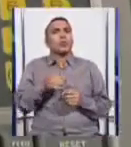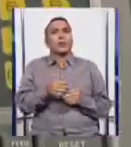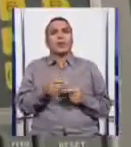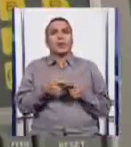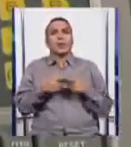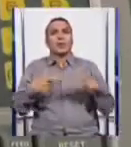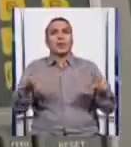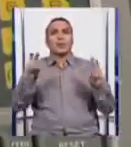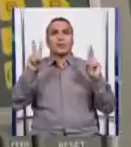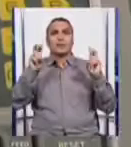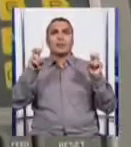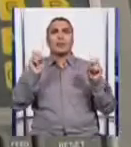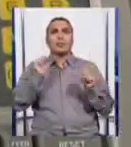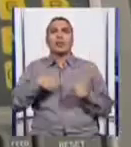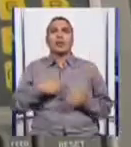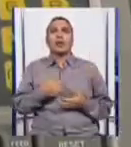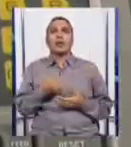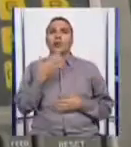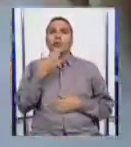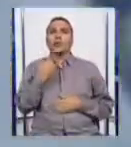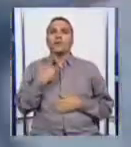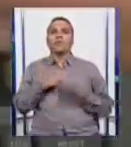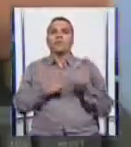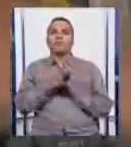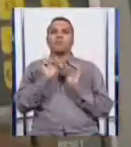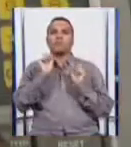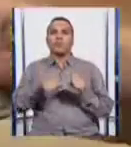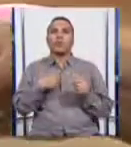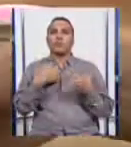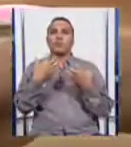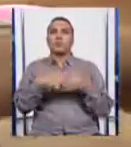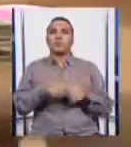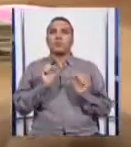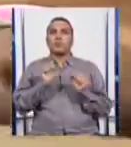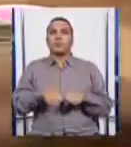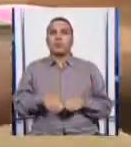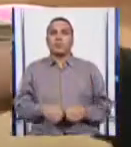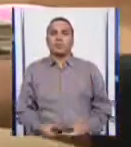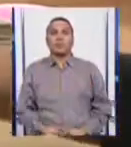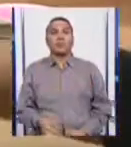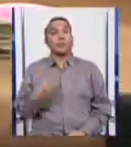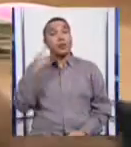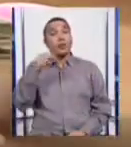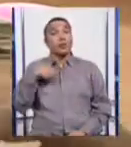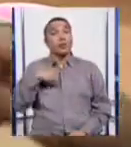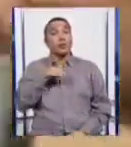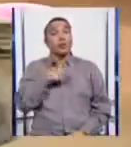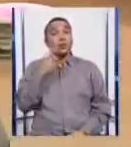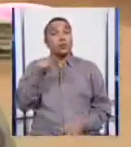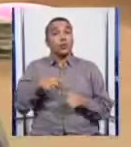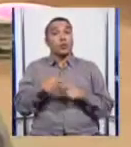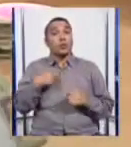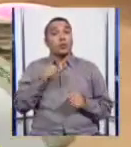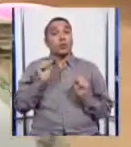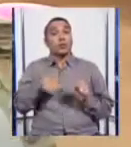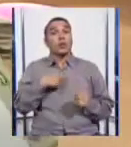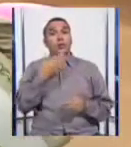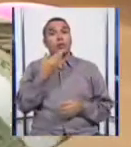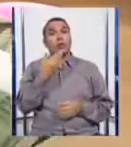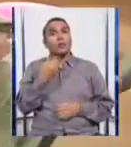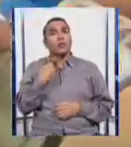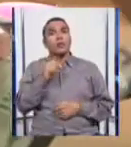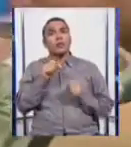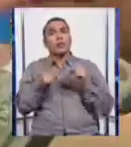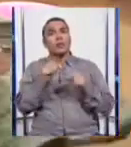temas que motiva a emprendedores, empresarios, para que nosotros, al ser ya parte del Consejo